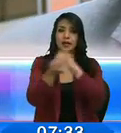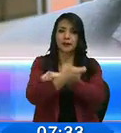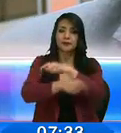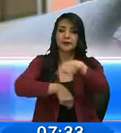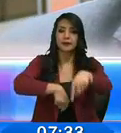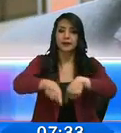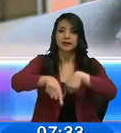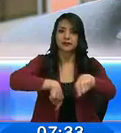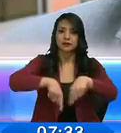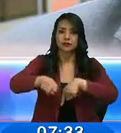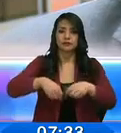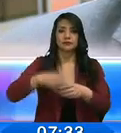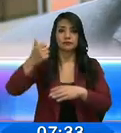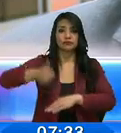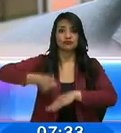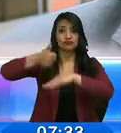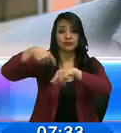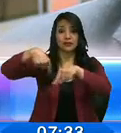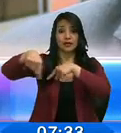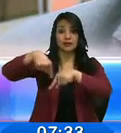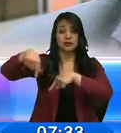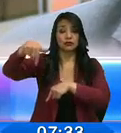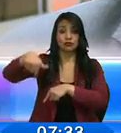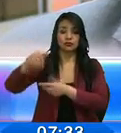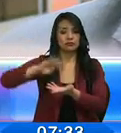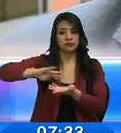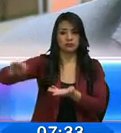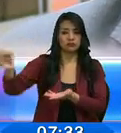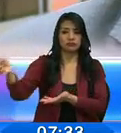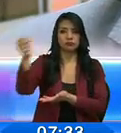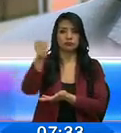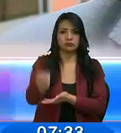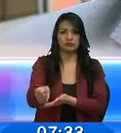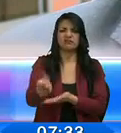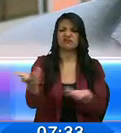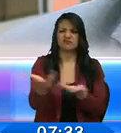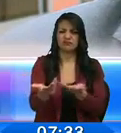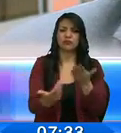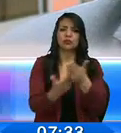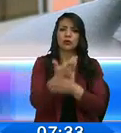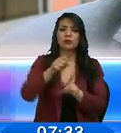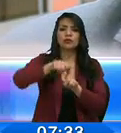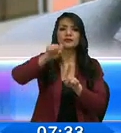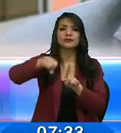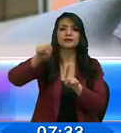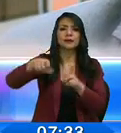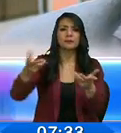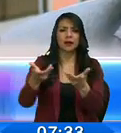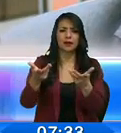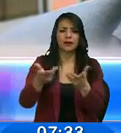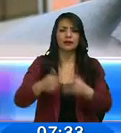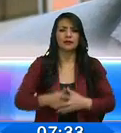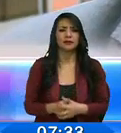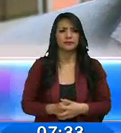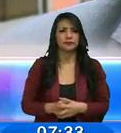para retirar a los agentes de tránsito de las esquinas y poner a funcionar un sistema integrado